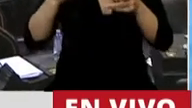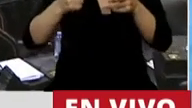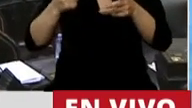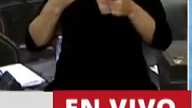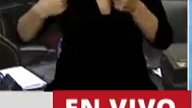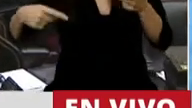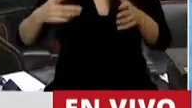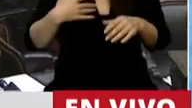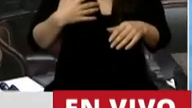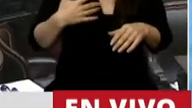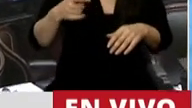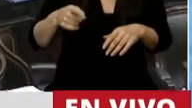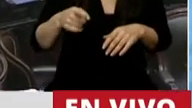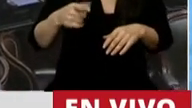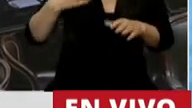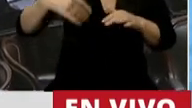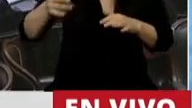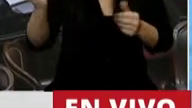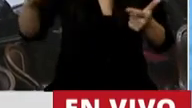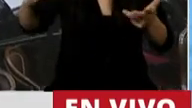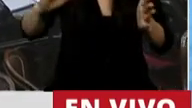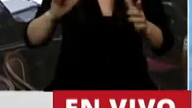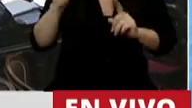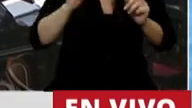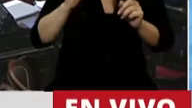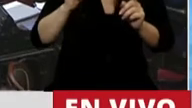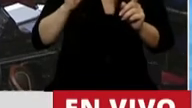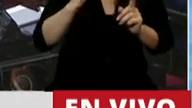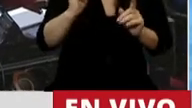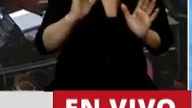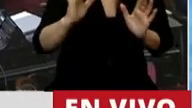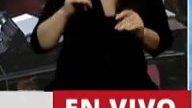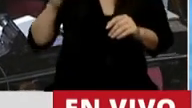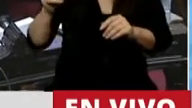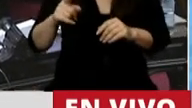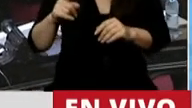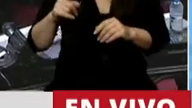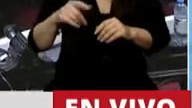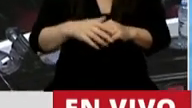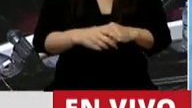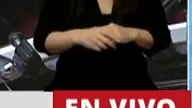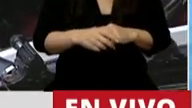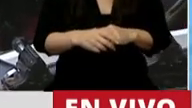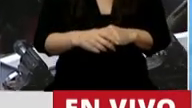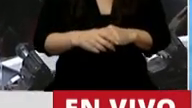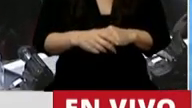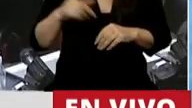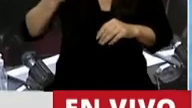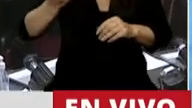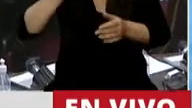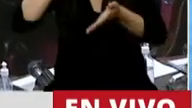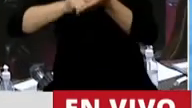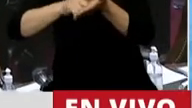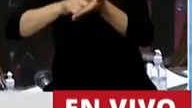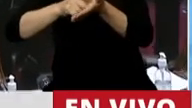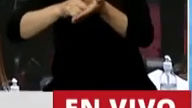delante. Básicamente podemos recordar algunos. Amnistía Internacional nos muestra la